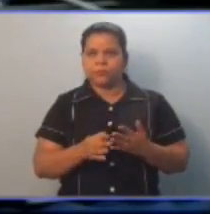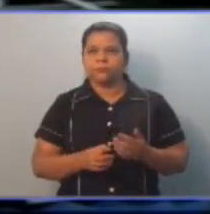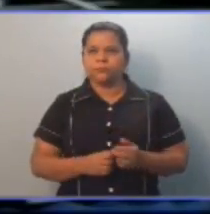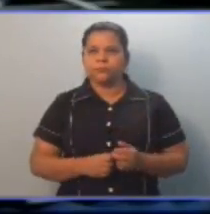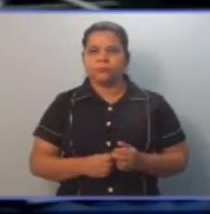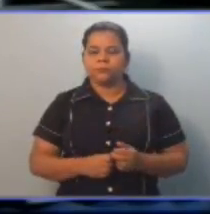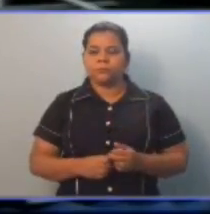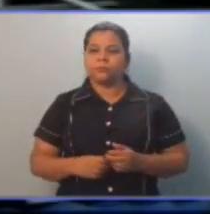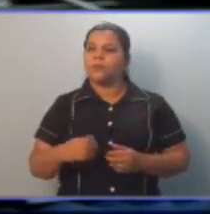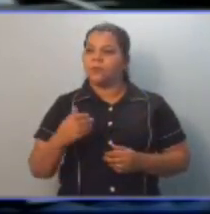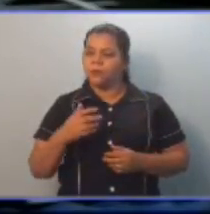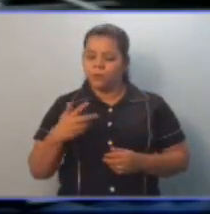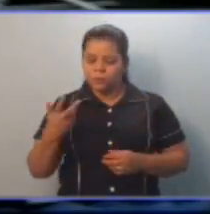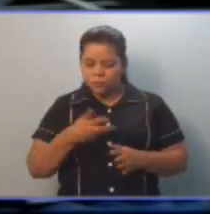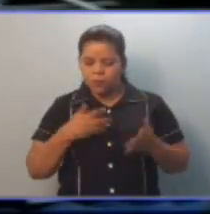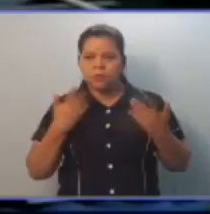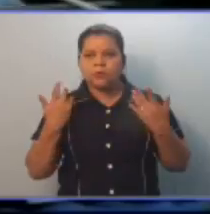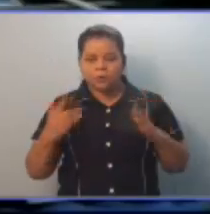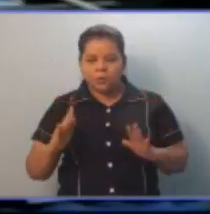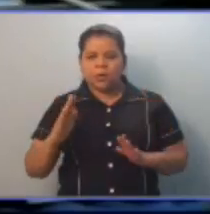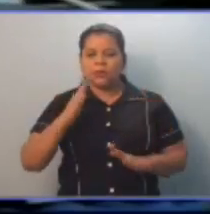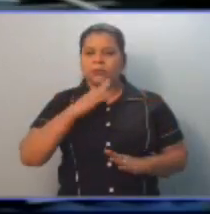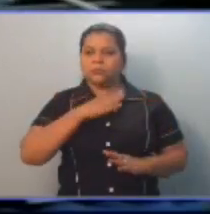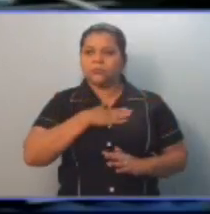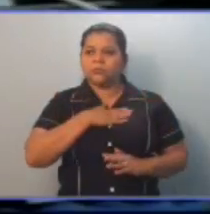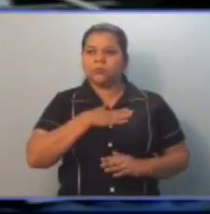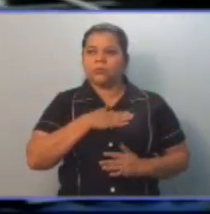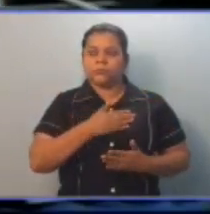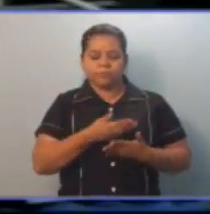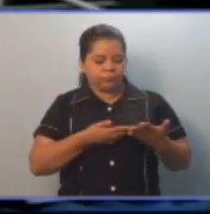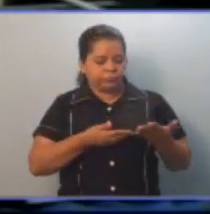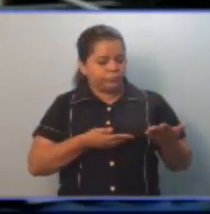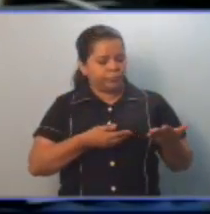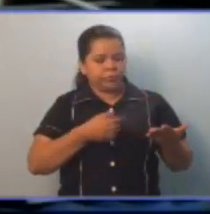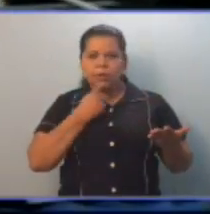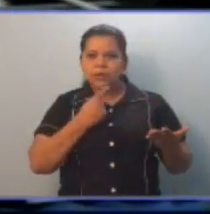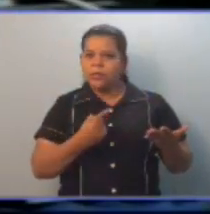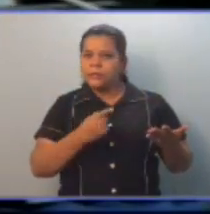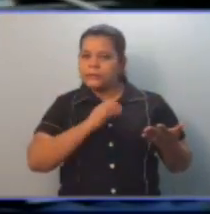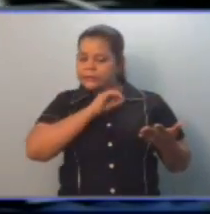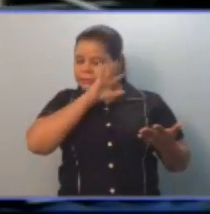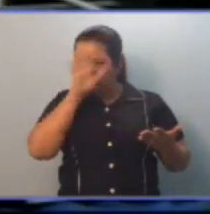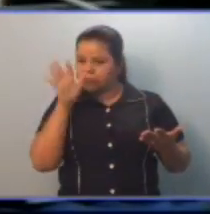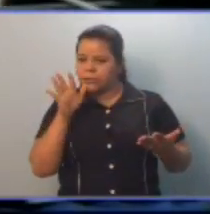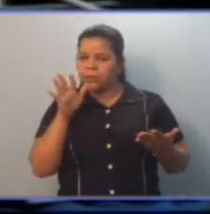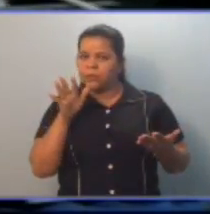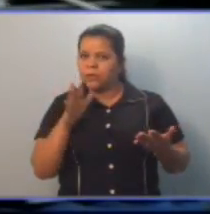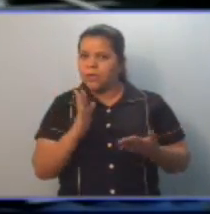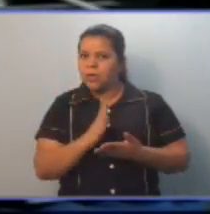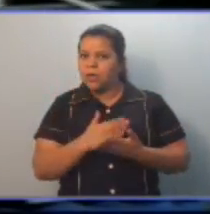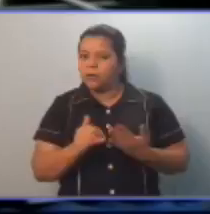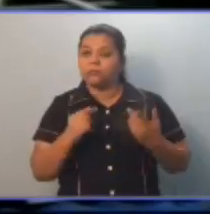Y que hemos ya tenido casos en que el texto señala expresamente algo,